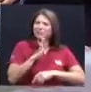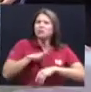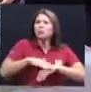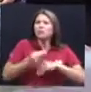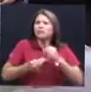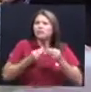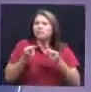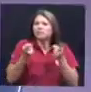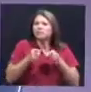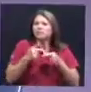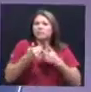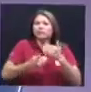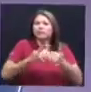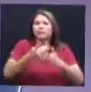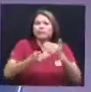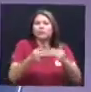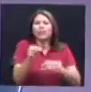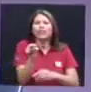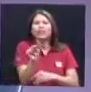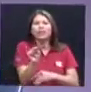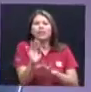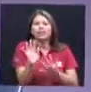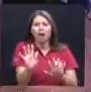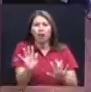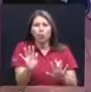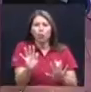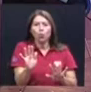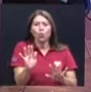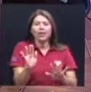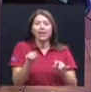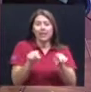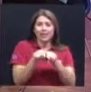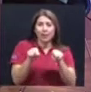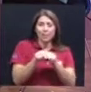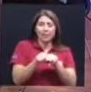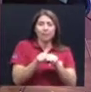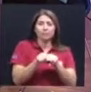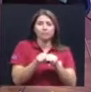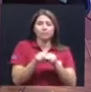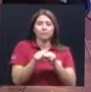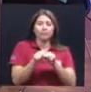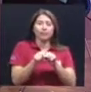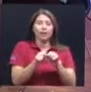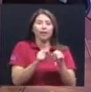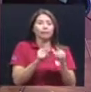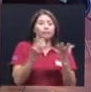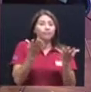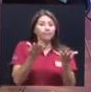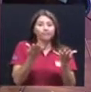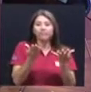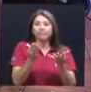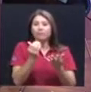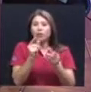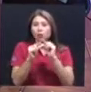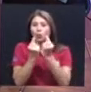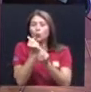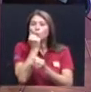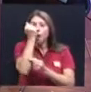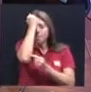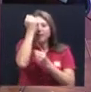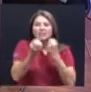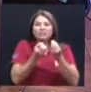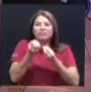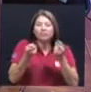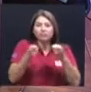llegar netan netanyahu y hasta dónde va a llegar en este proceso es que tiene que acabarse algo es que